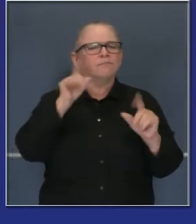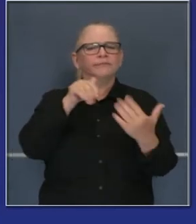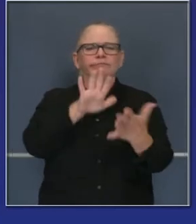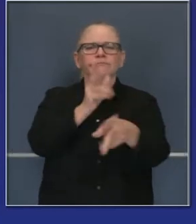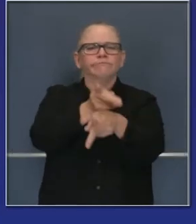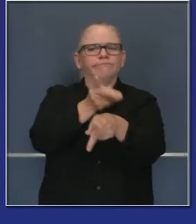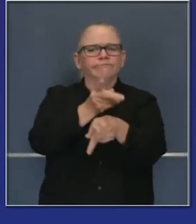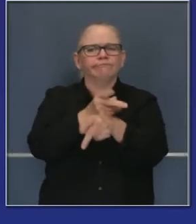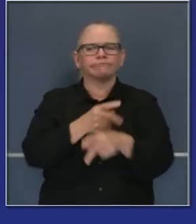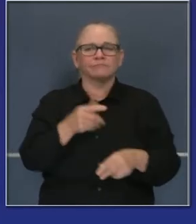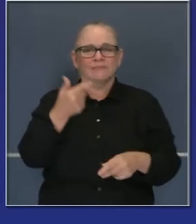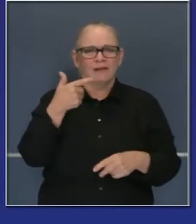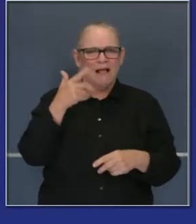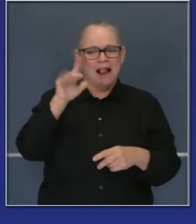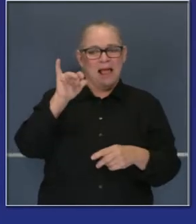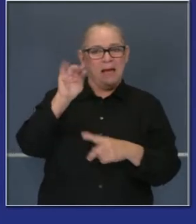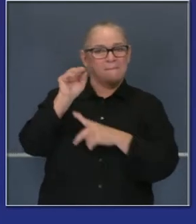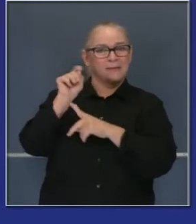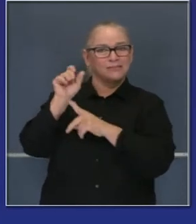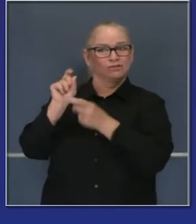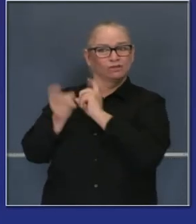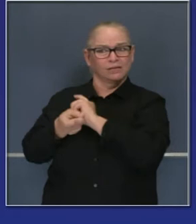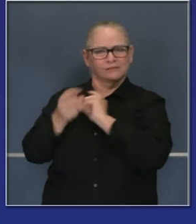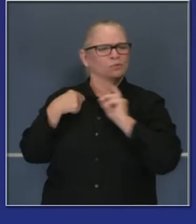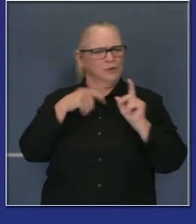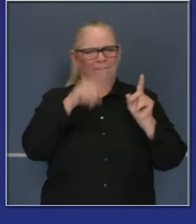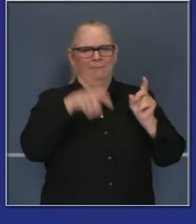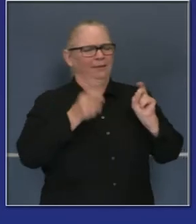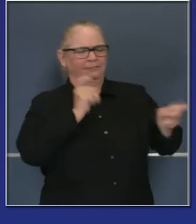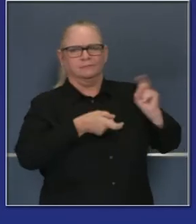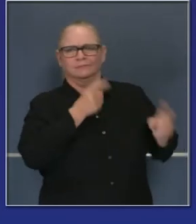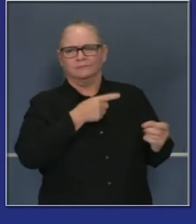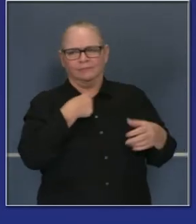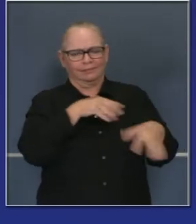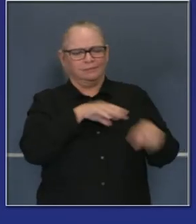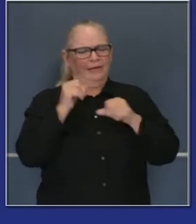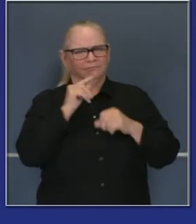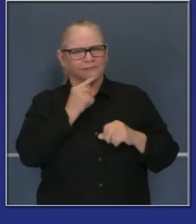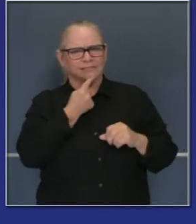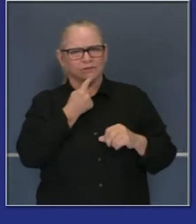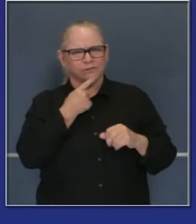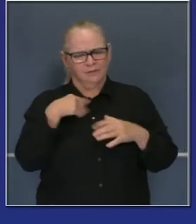cambio climático y debemos duplicar nuestros esfuerzos en el estado